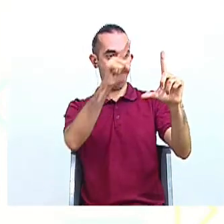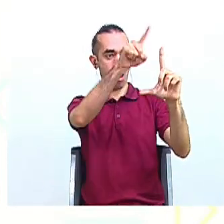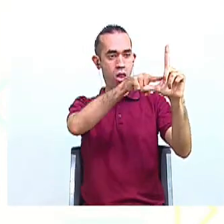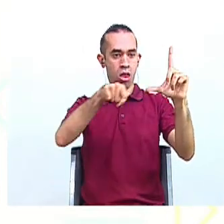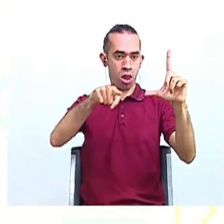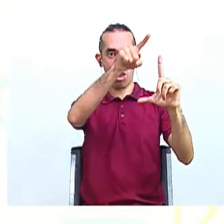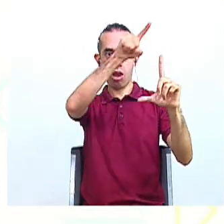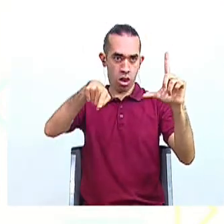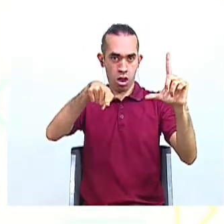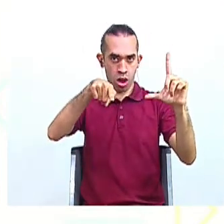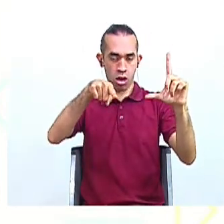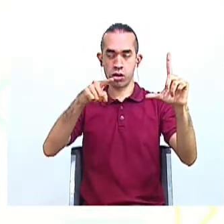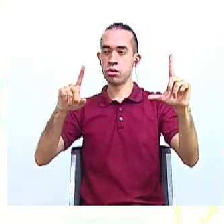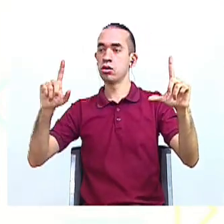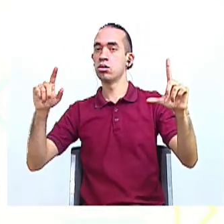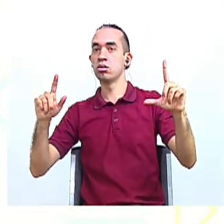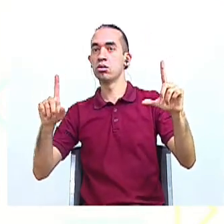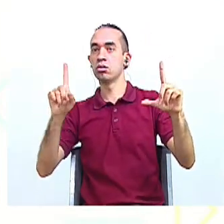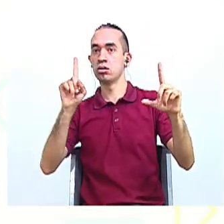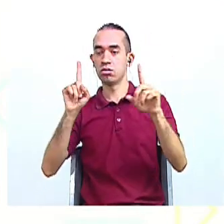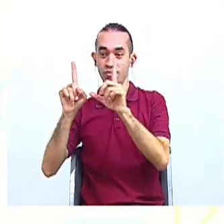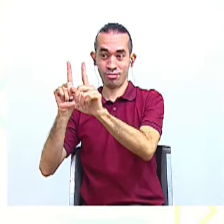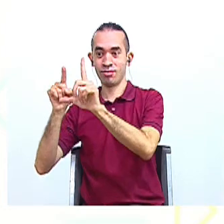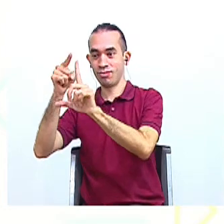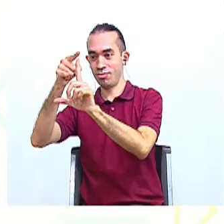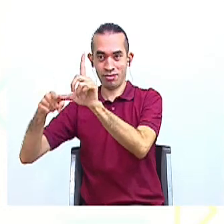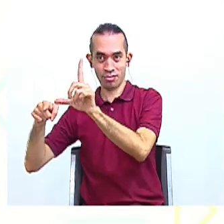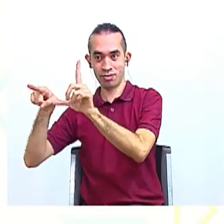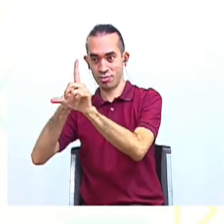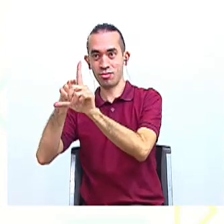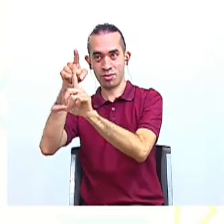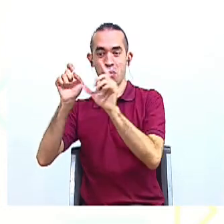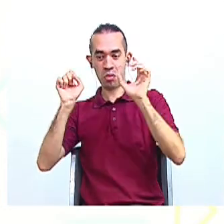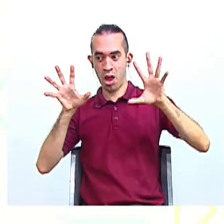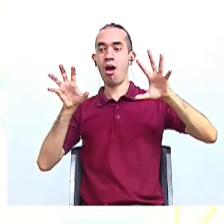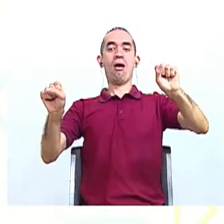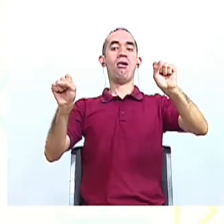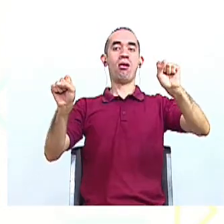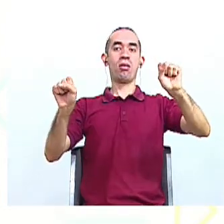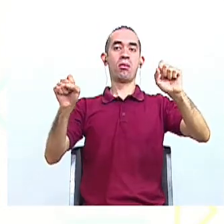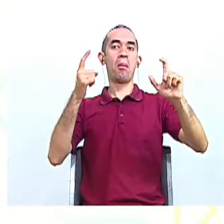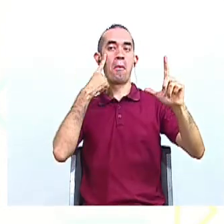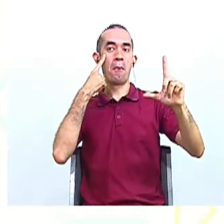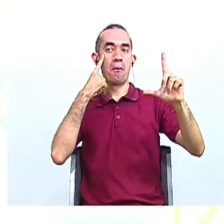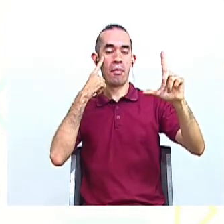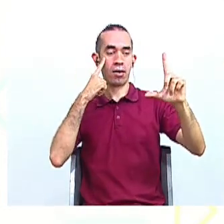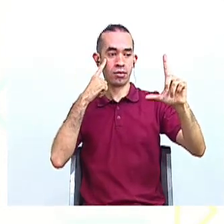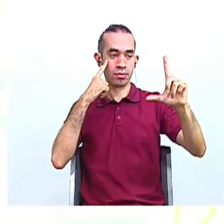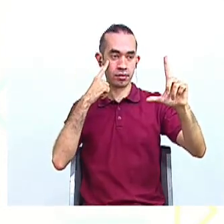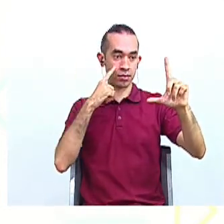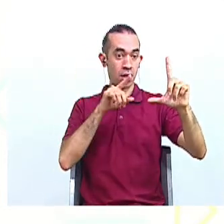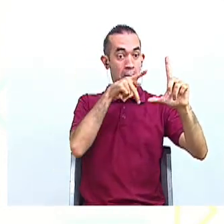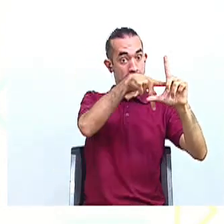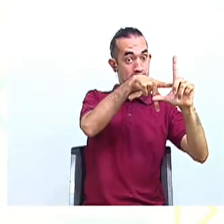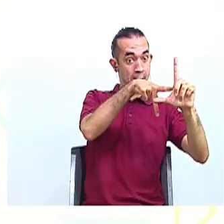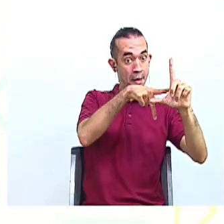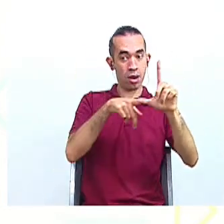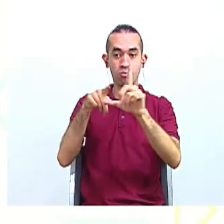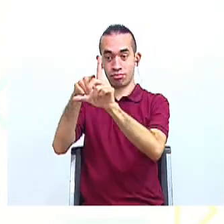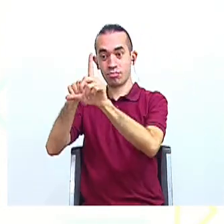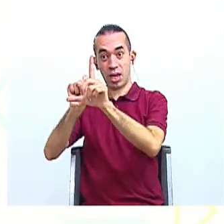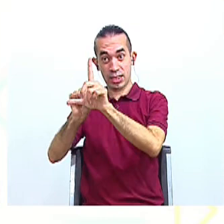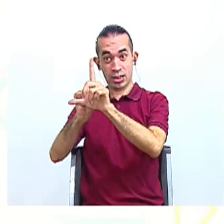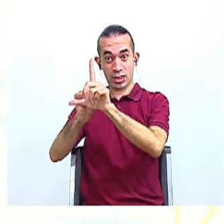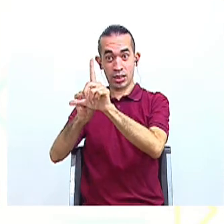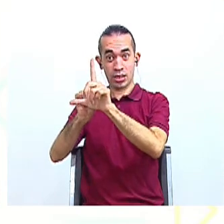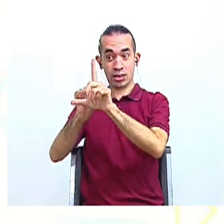figura y podemos anotar lo siguiente. El ángulo P es congruente con el ángulo S